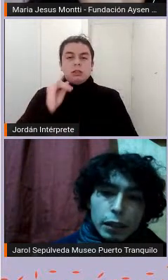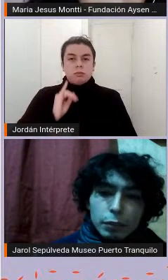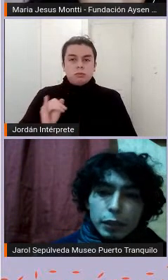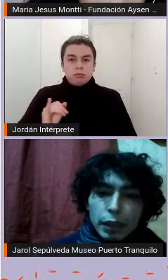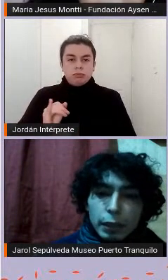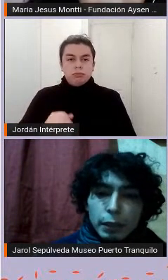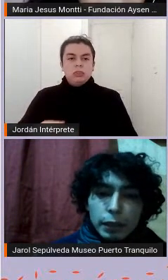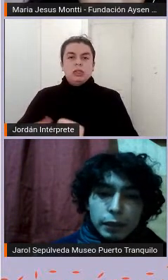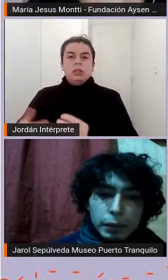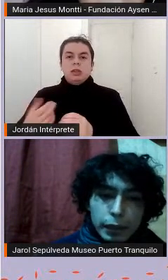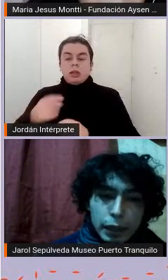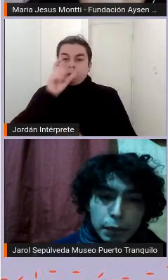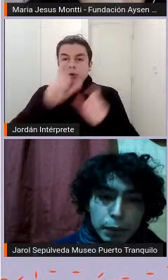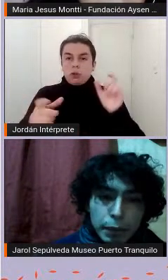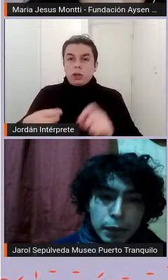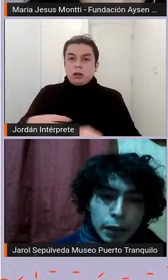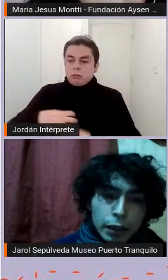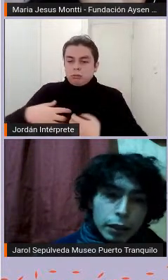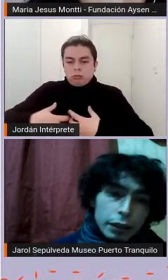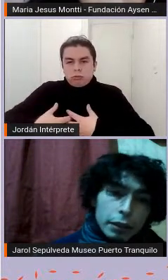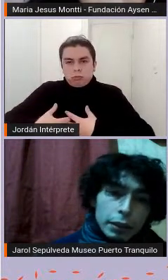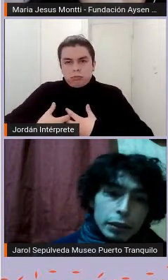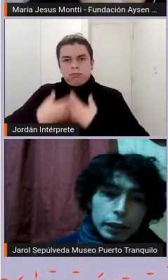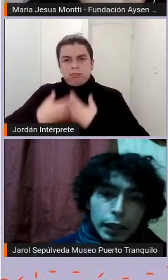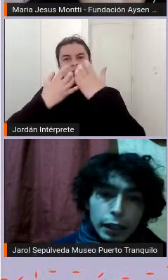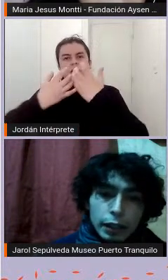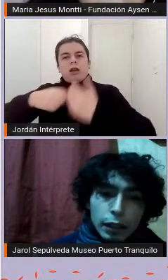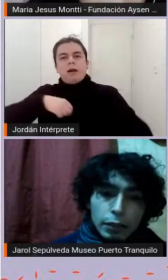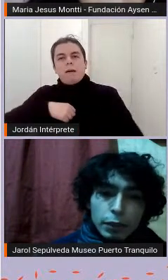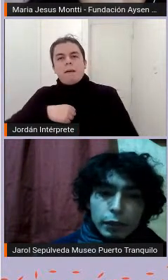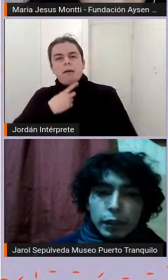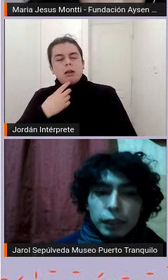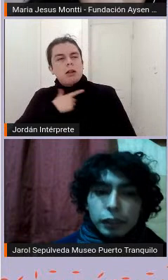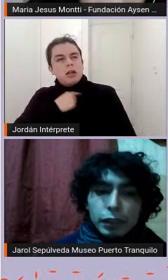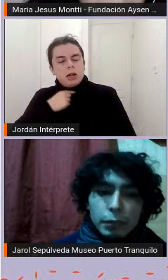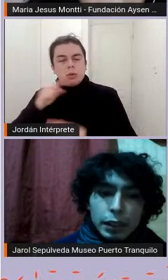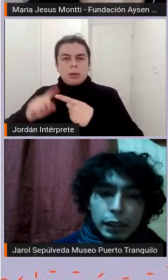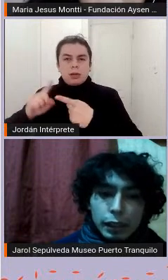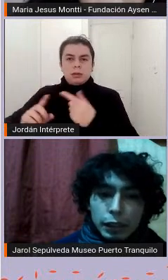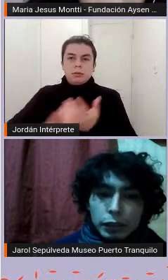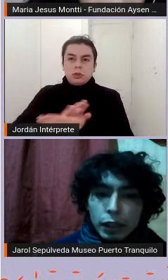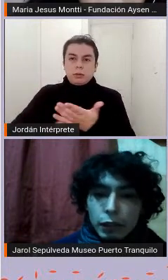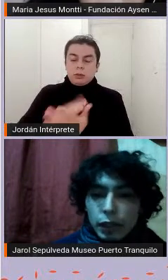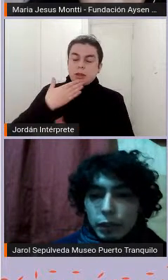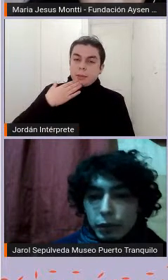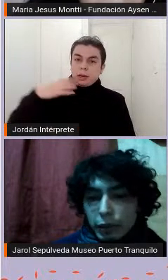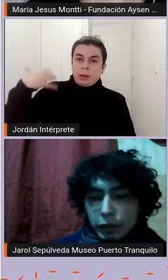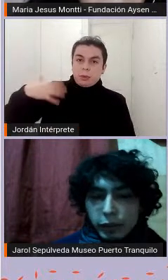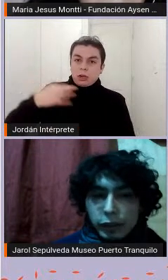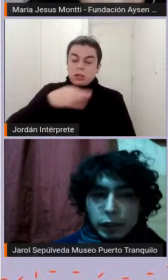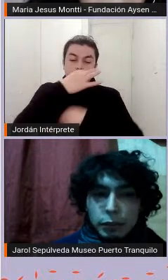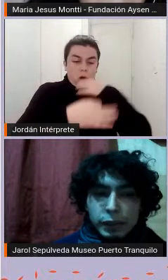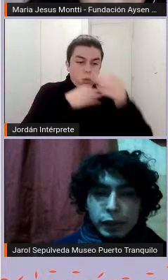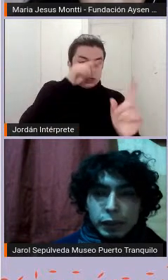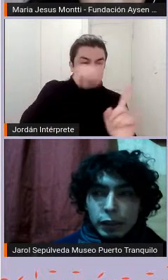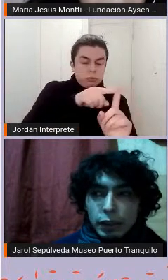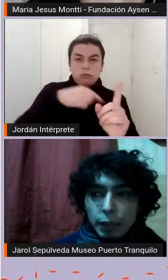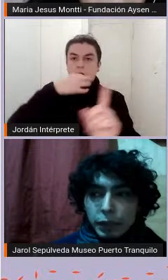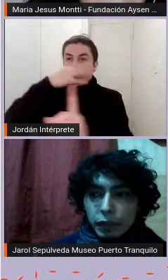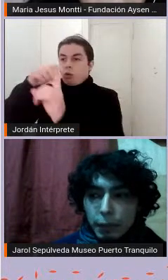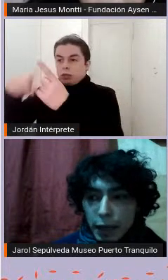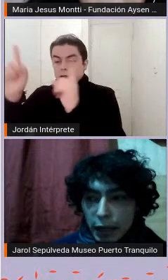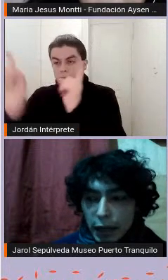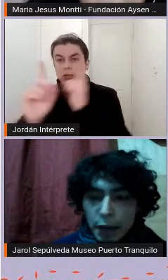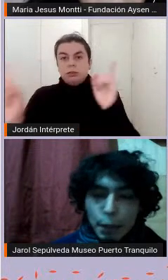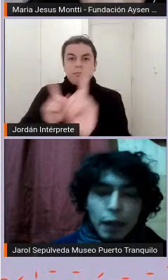interés por la comunidad en participar en las mismas. Y obviamente no dejar de lado como validación también el relato boca a boca, uno cuando se sienta a conversar ya con